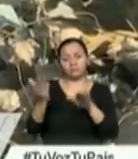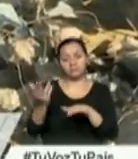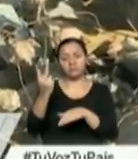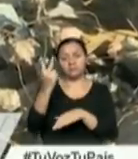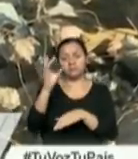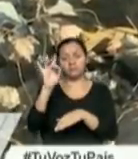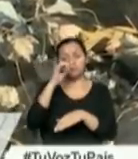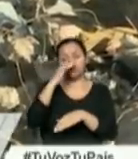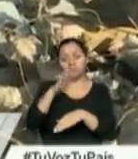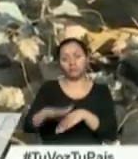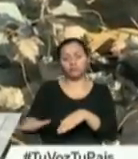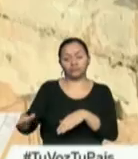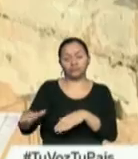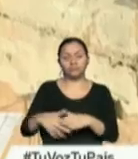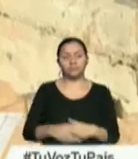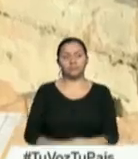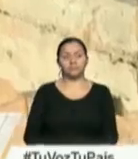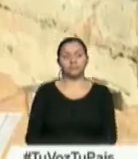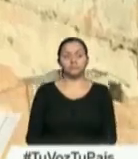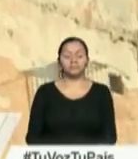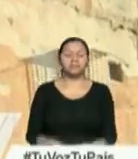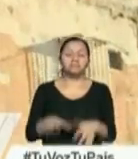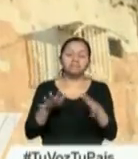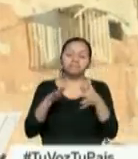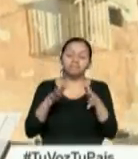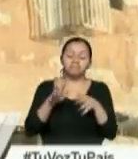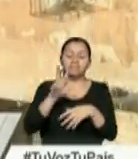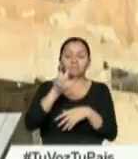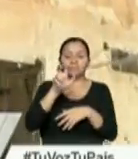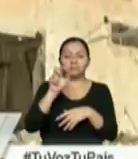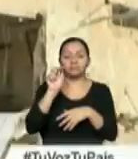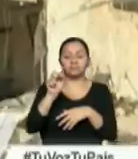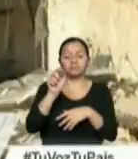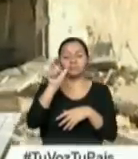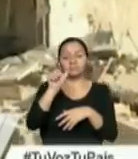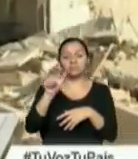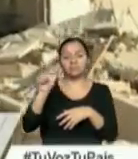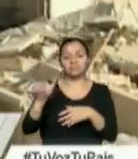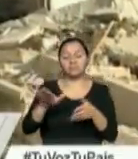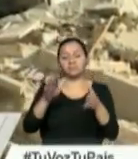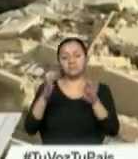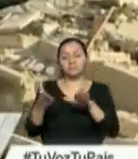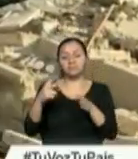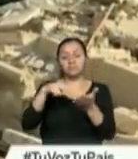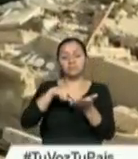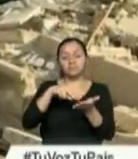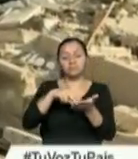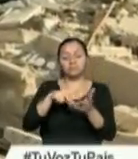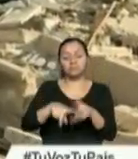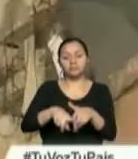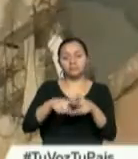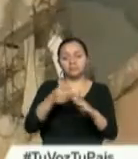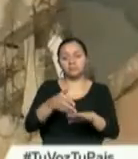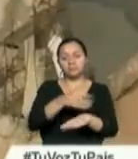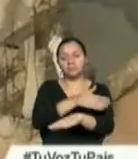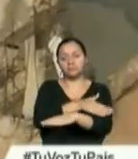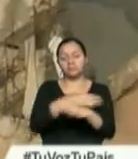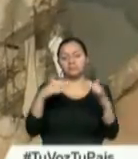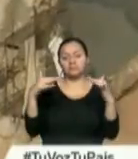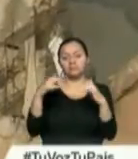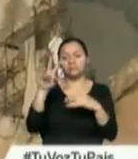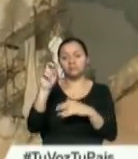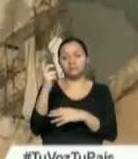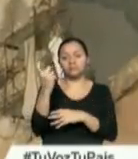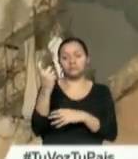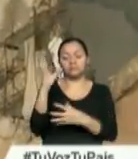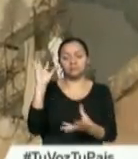28 niños. Se estima que más de 300.000 personas han muerto en Siria desde que empezó el conflicto en marzo de